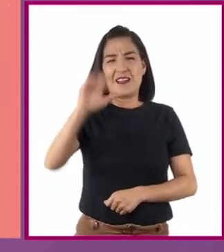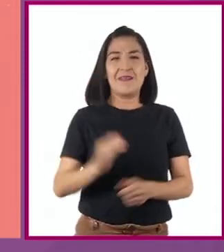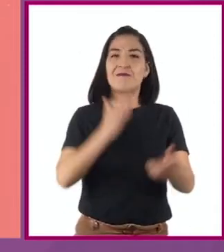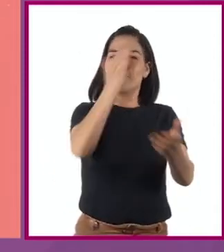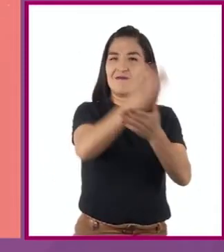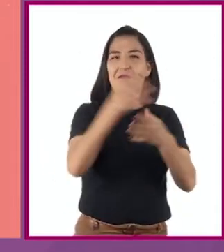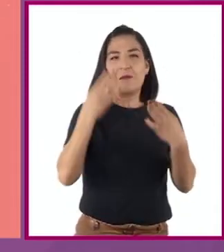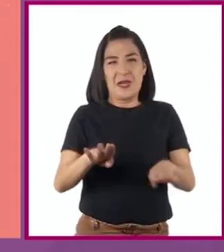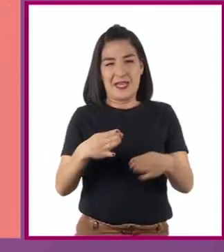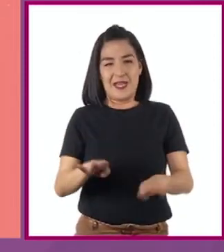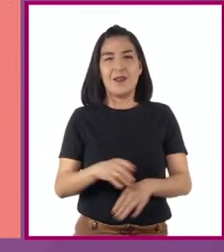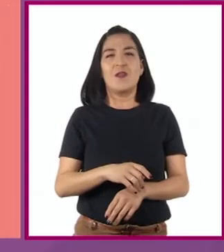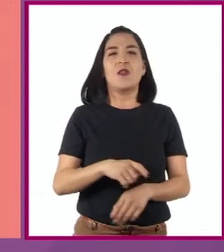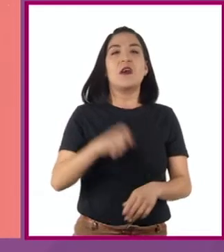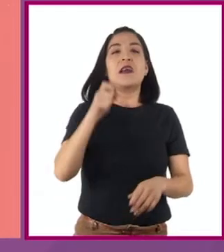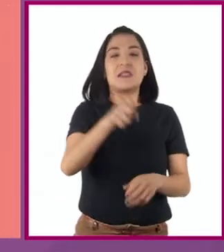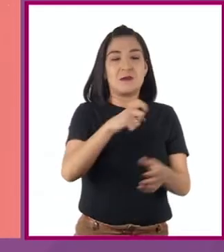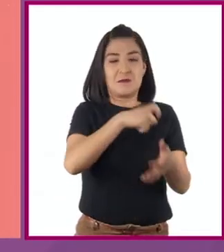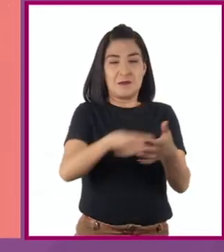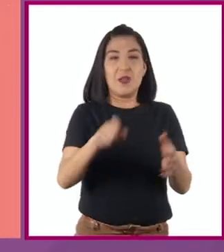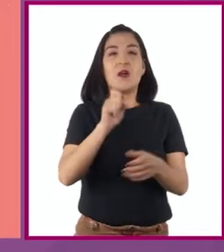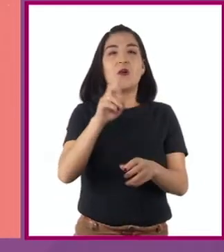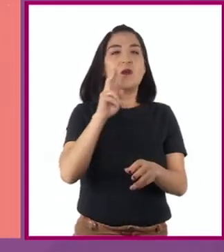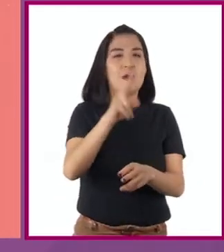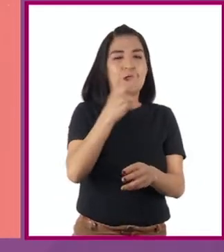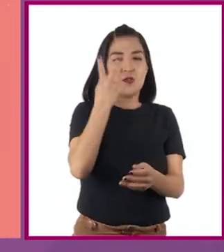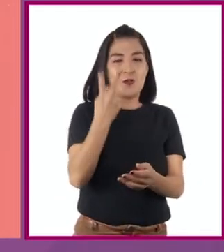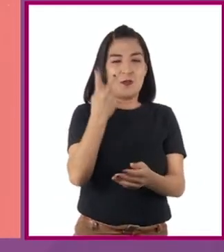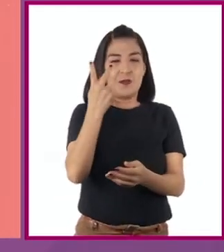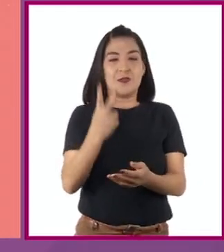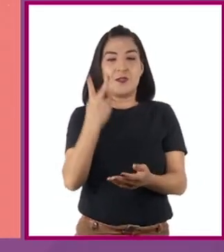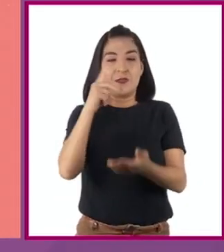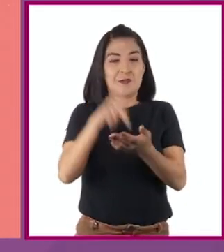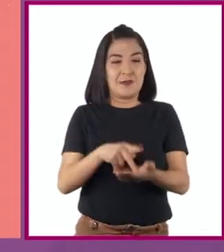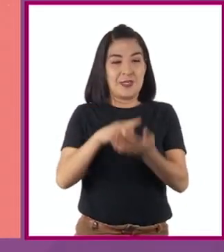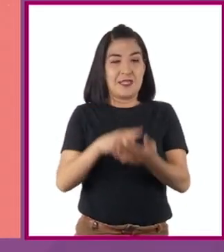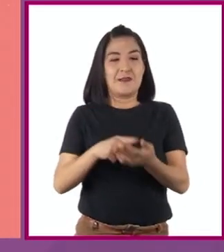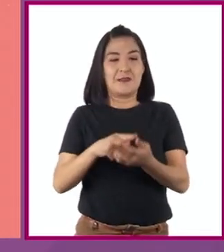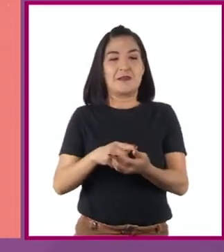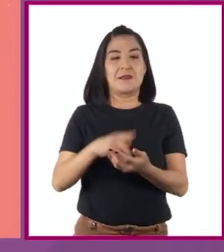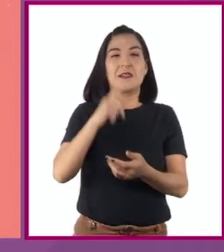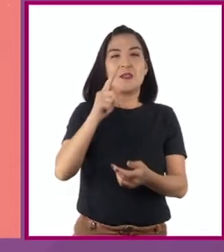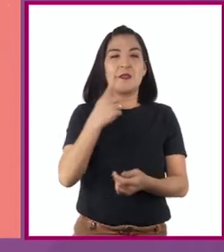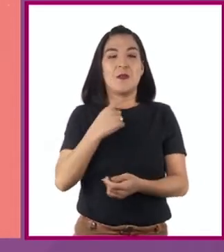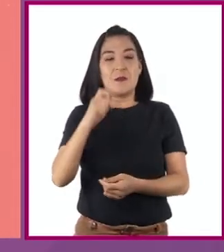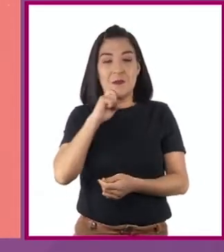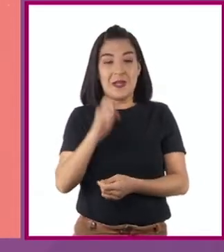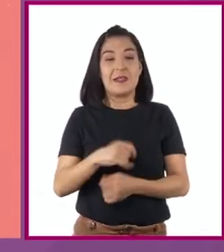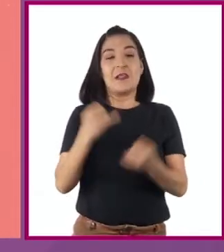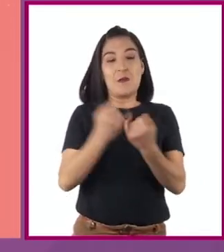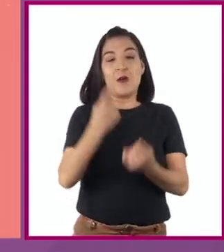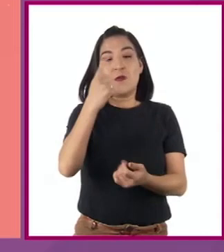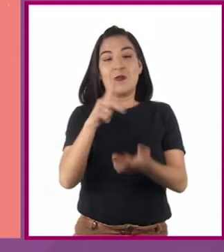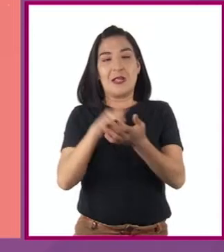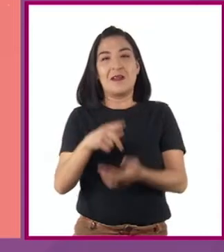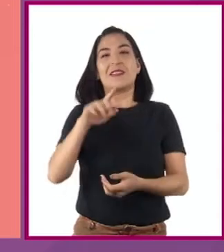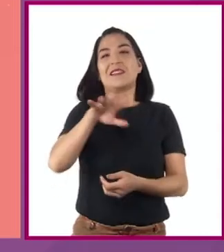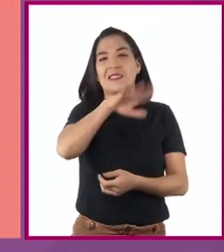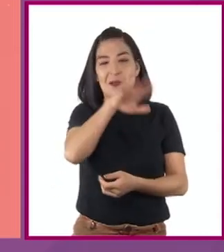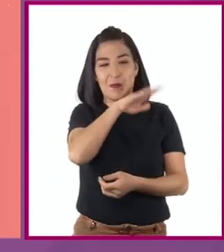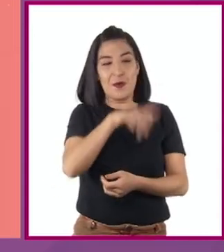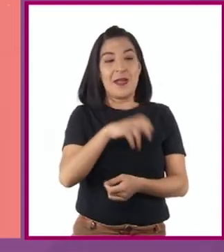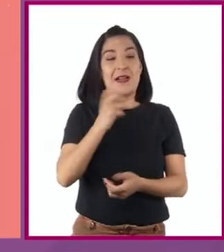compró 2 kilogramos de tomate y 1 kilogramo de cebolla y pagó 55 pesos en